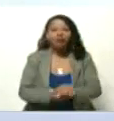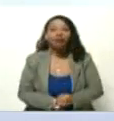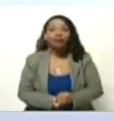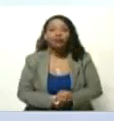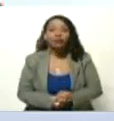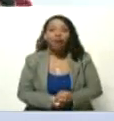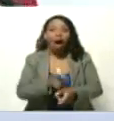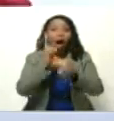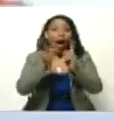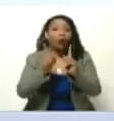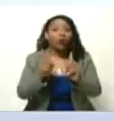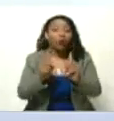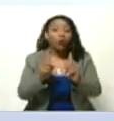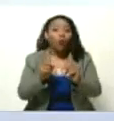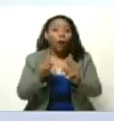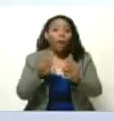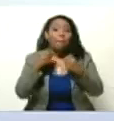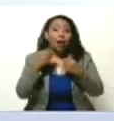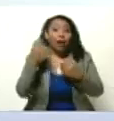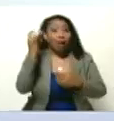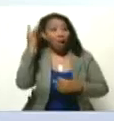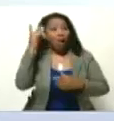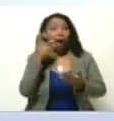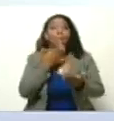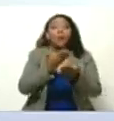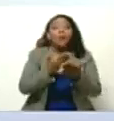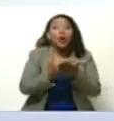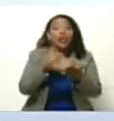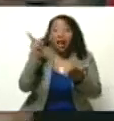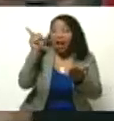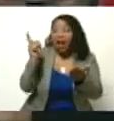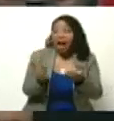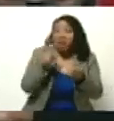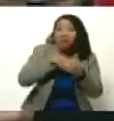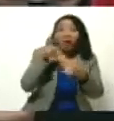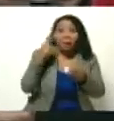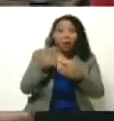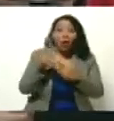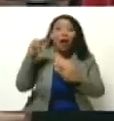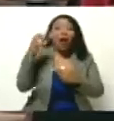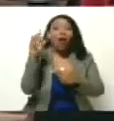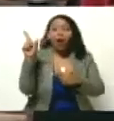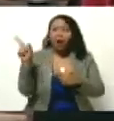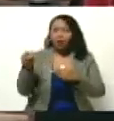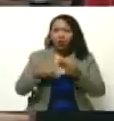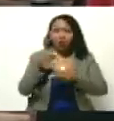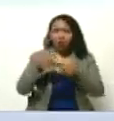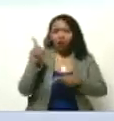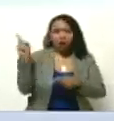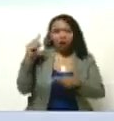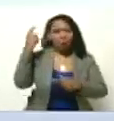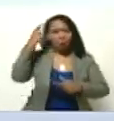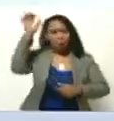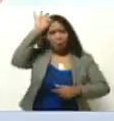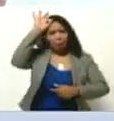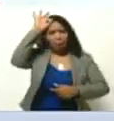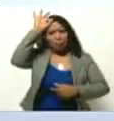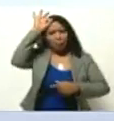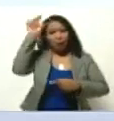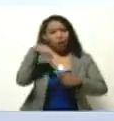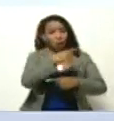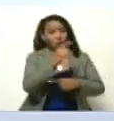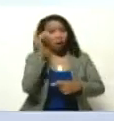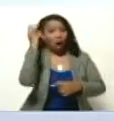Saca unos afiches de Nahum para que lo postulen. Ah, mira, ¿quién Nahum? A Nahum, pero no lo hizo él, sino que lo hizo alguien de la oposición. Eso todo se